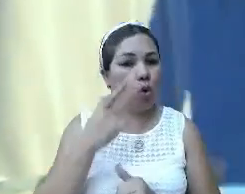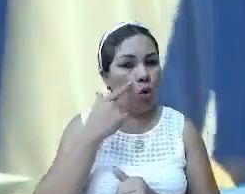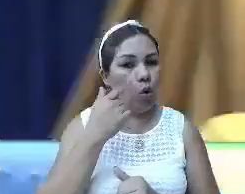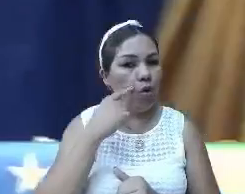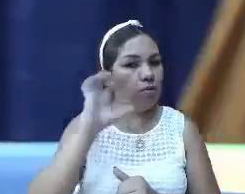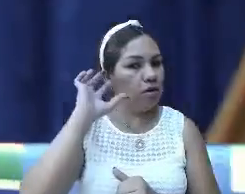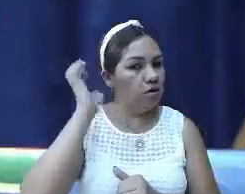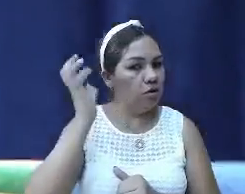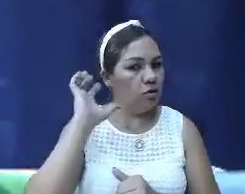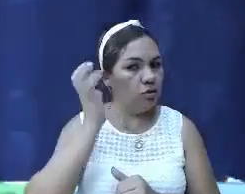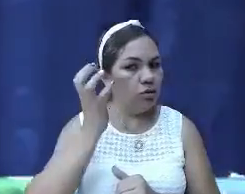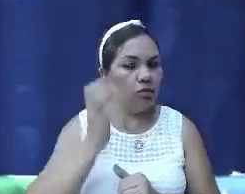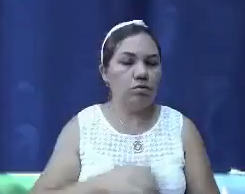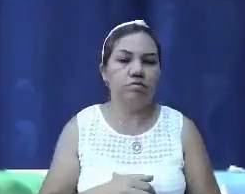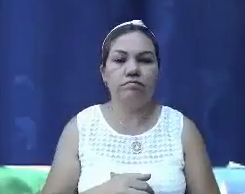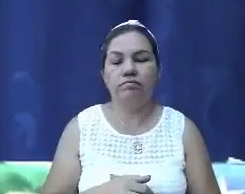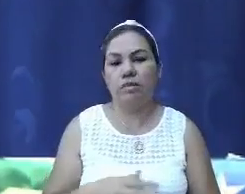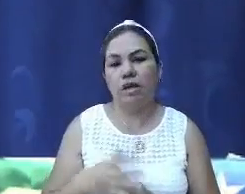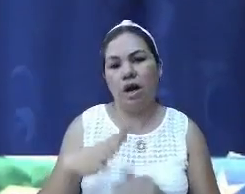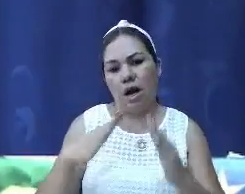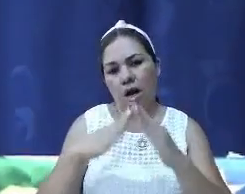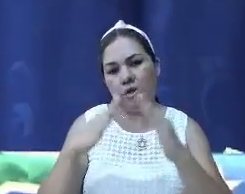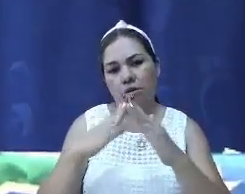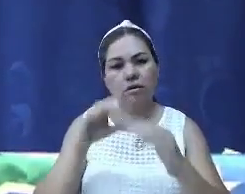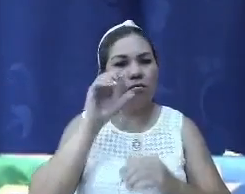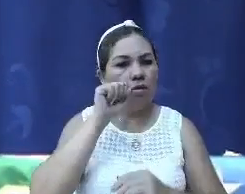En la casa de mi padre hay muchos jornaleros.